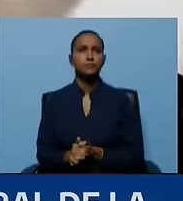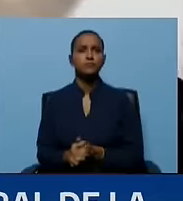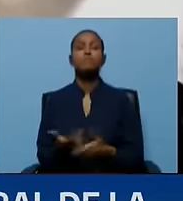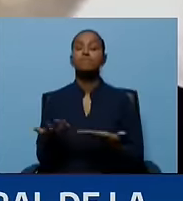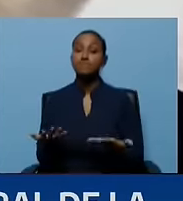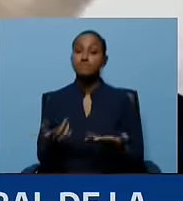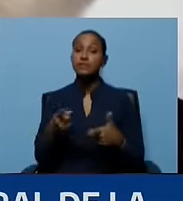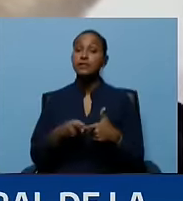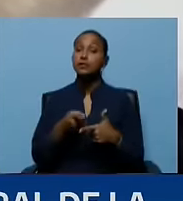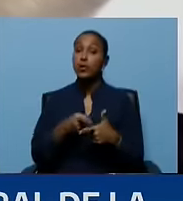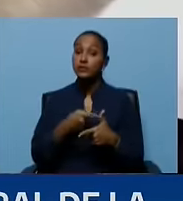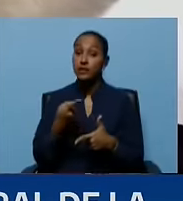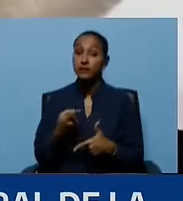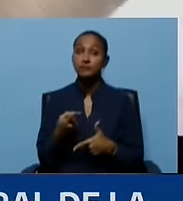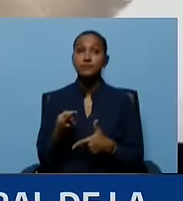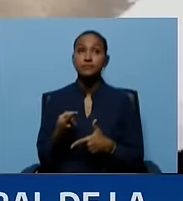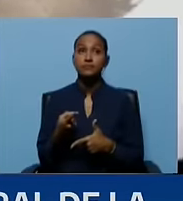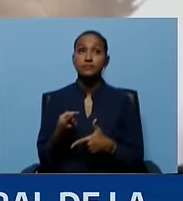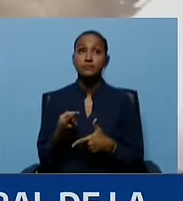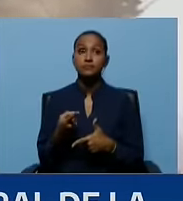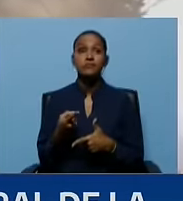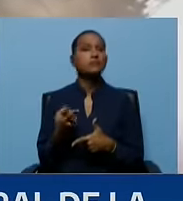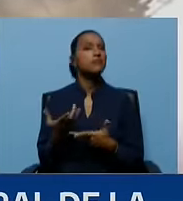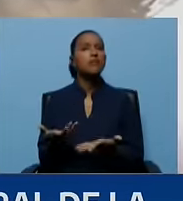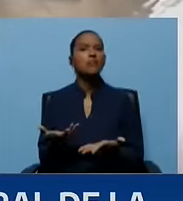Entonces, vamos a la gran etapa